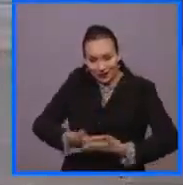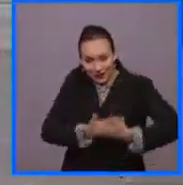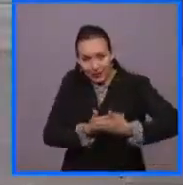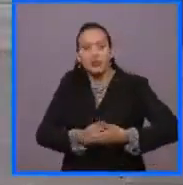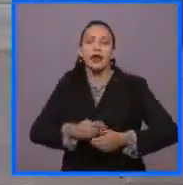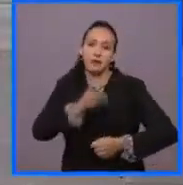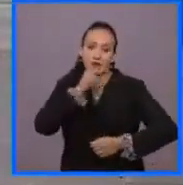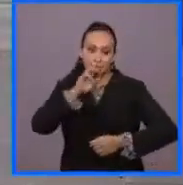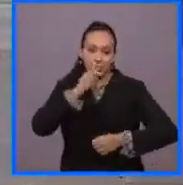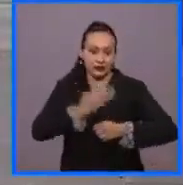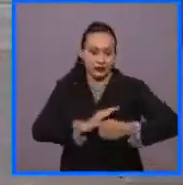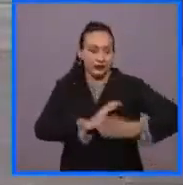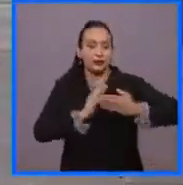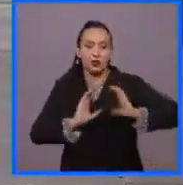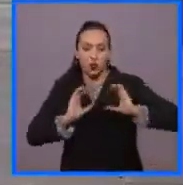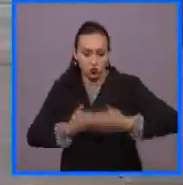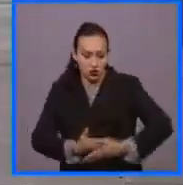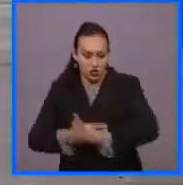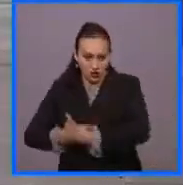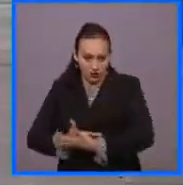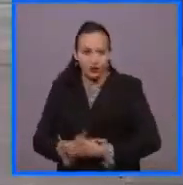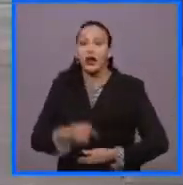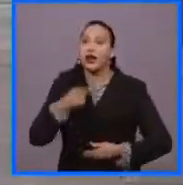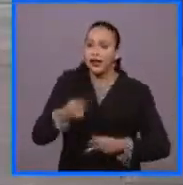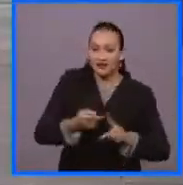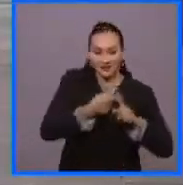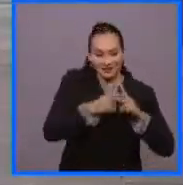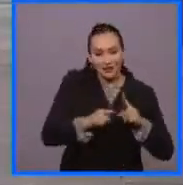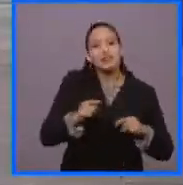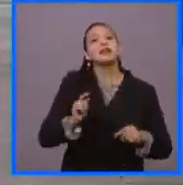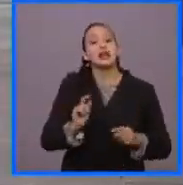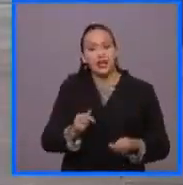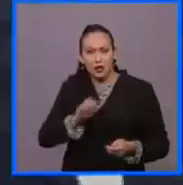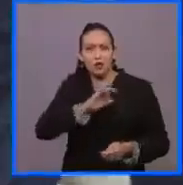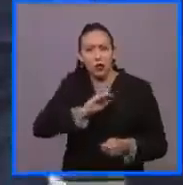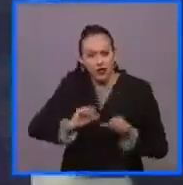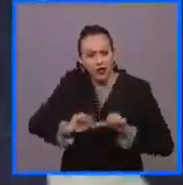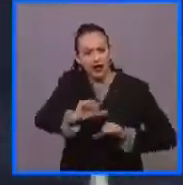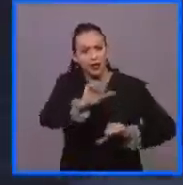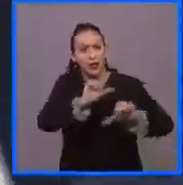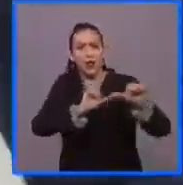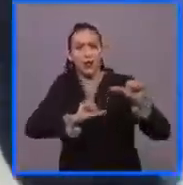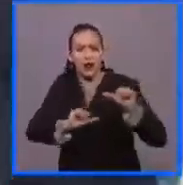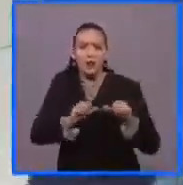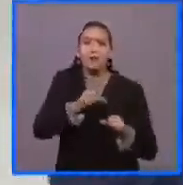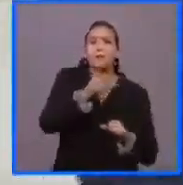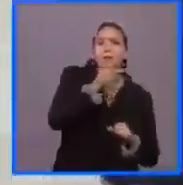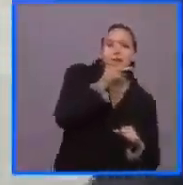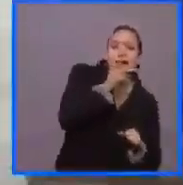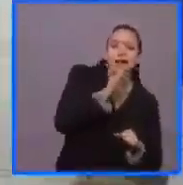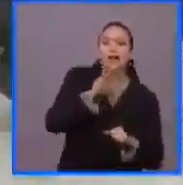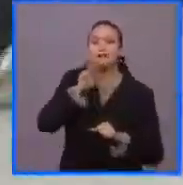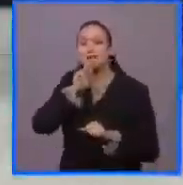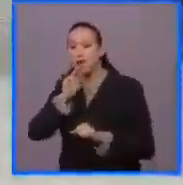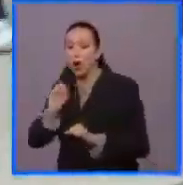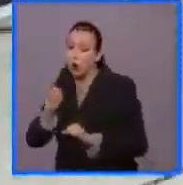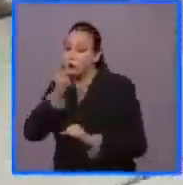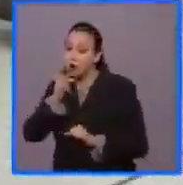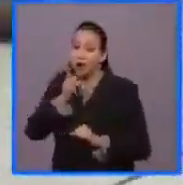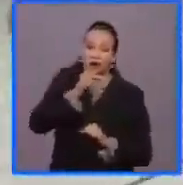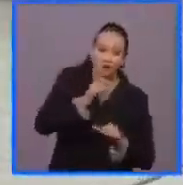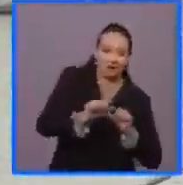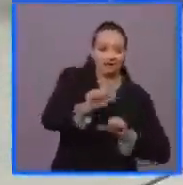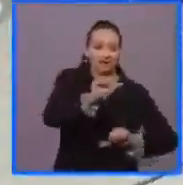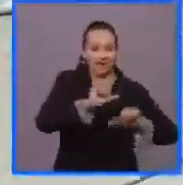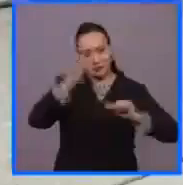Con lo anterior, se busca compaginar las labores de cuidados que deben ser compartidas, el trabajo y el desarrollo